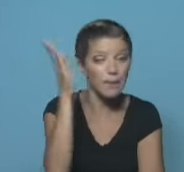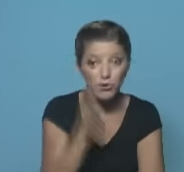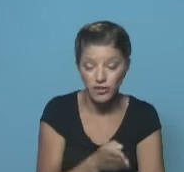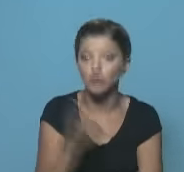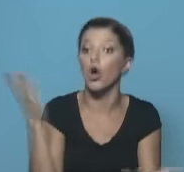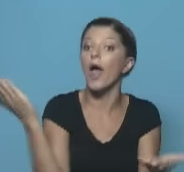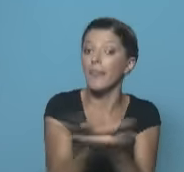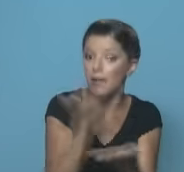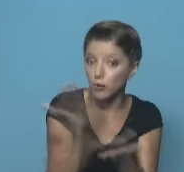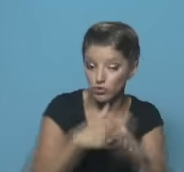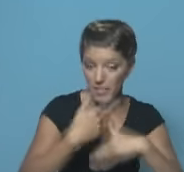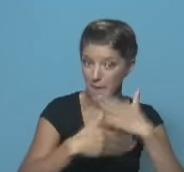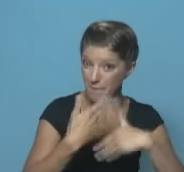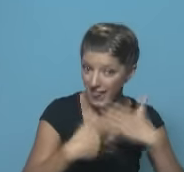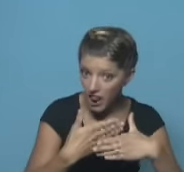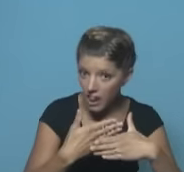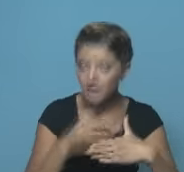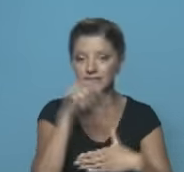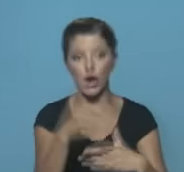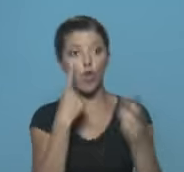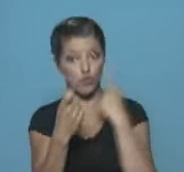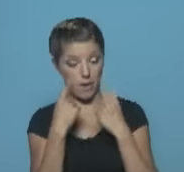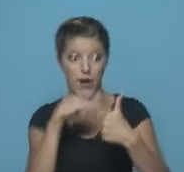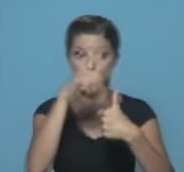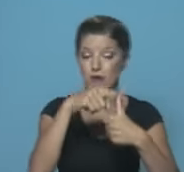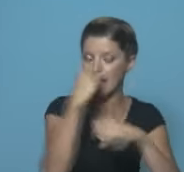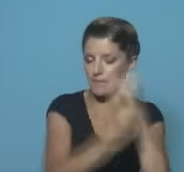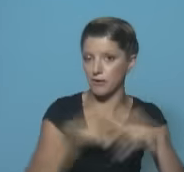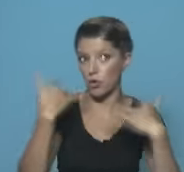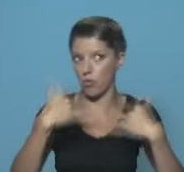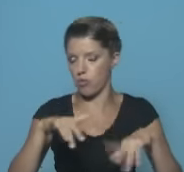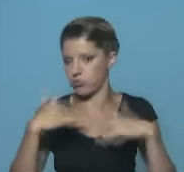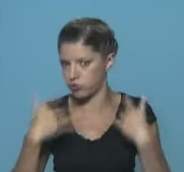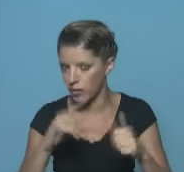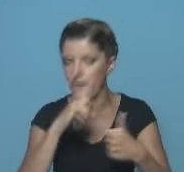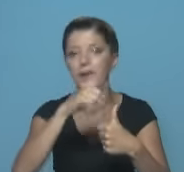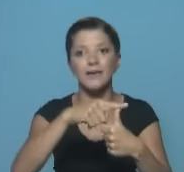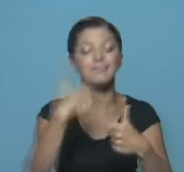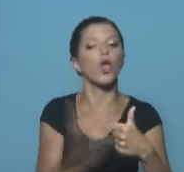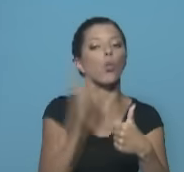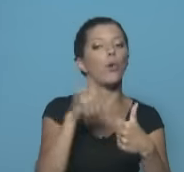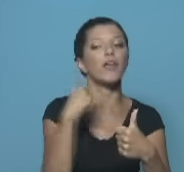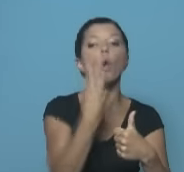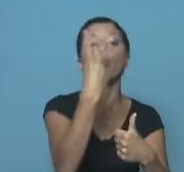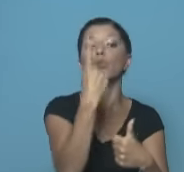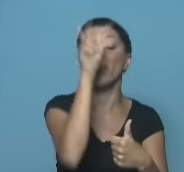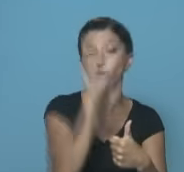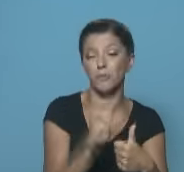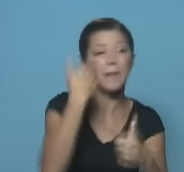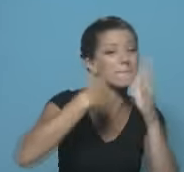papel higiénico. Una de las empresas era muy grande y el dueño era uno de los tres hombres más ricos de